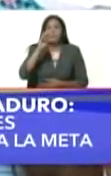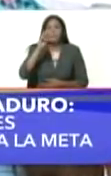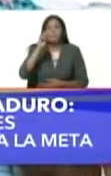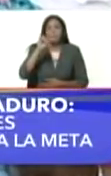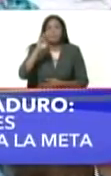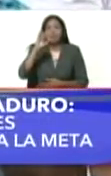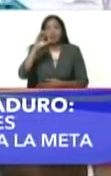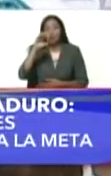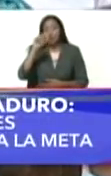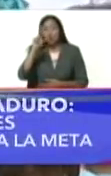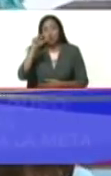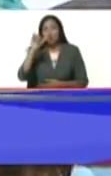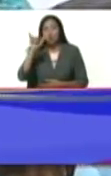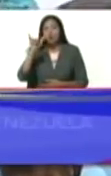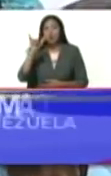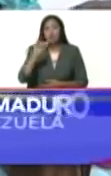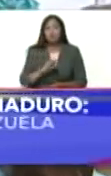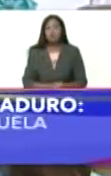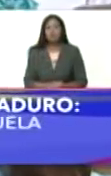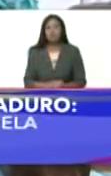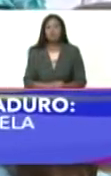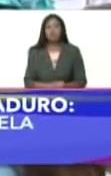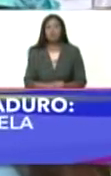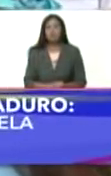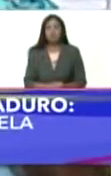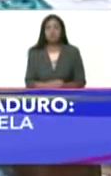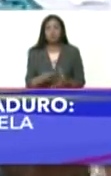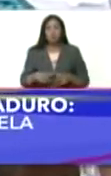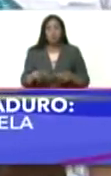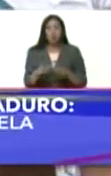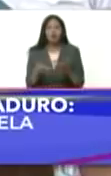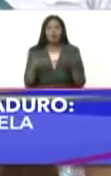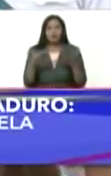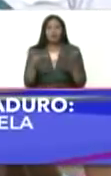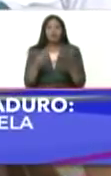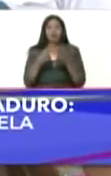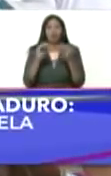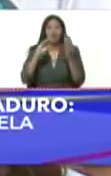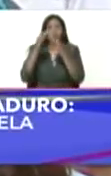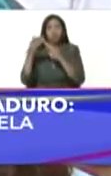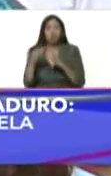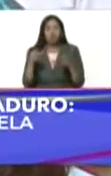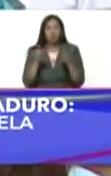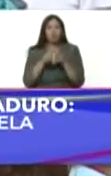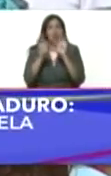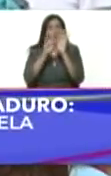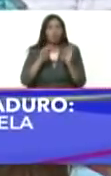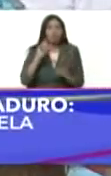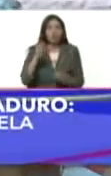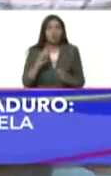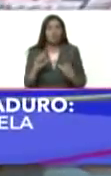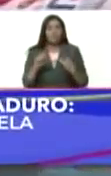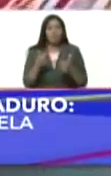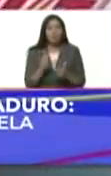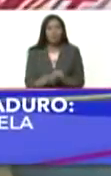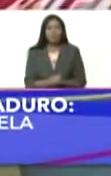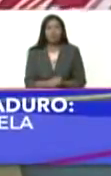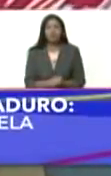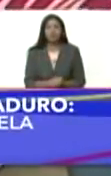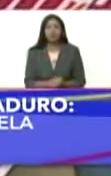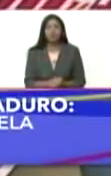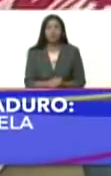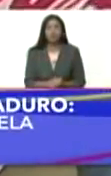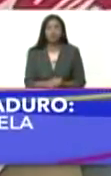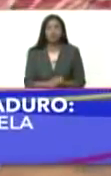300 gallinas viscucuyanas. Y así todas las comunidades. la iniciativa, tomar la